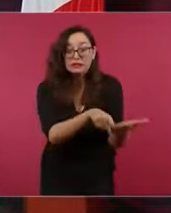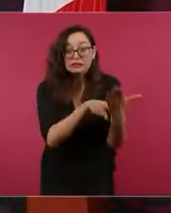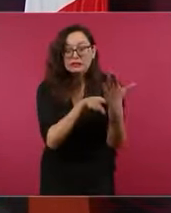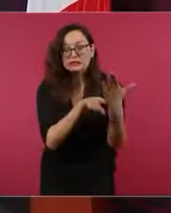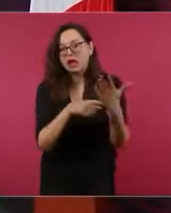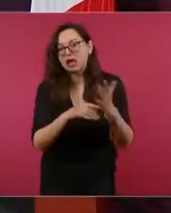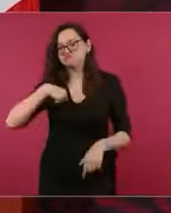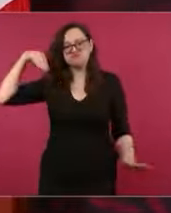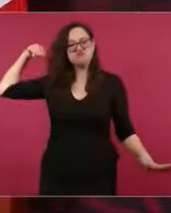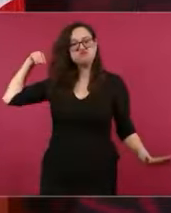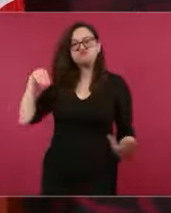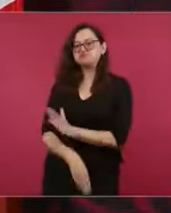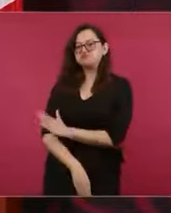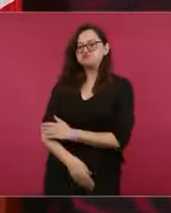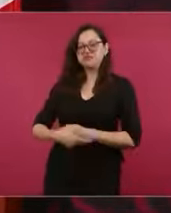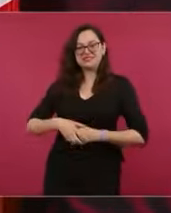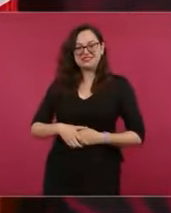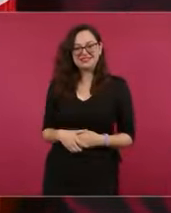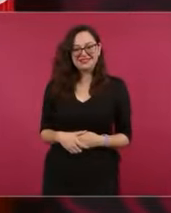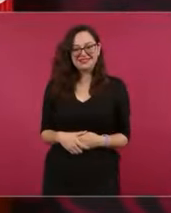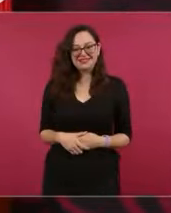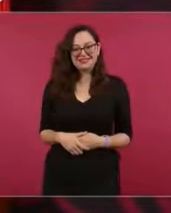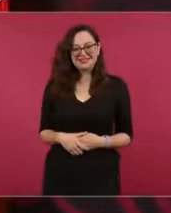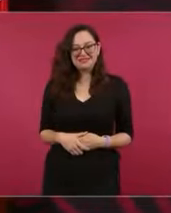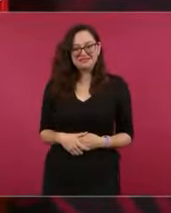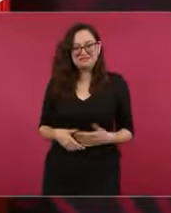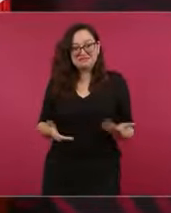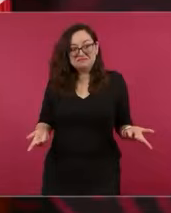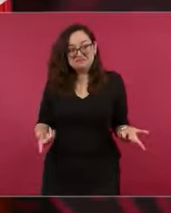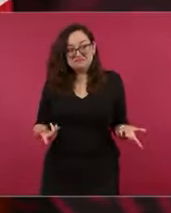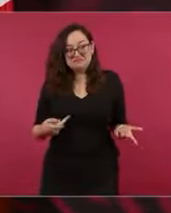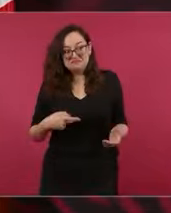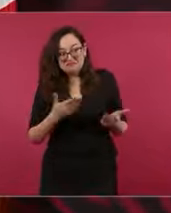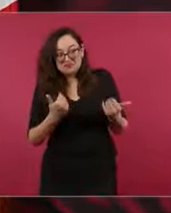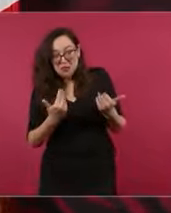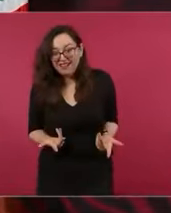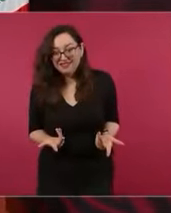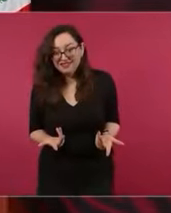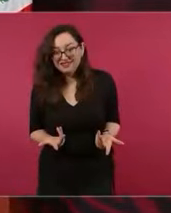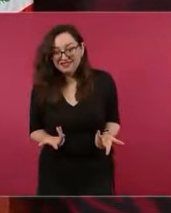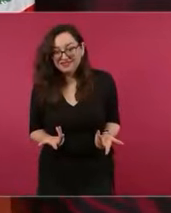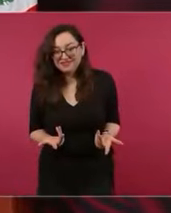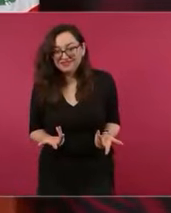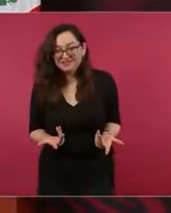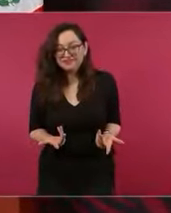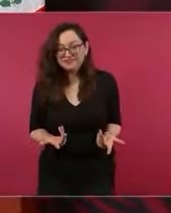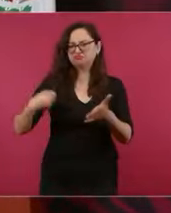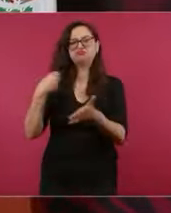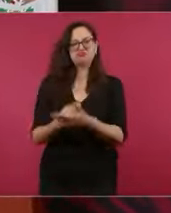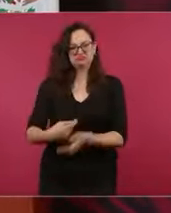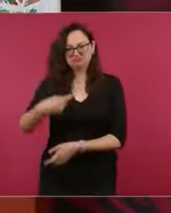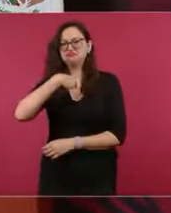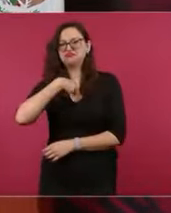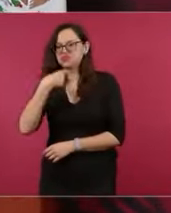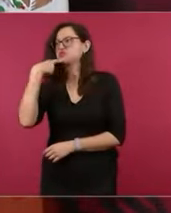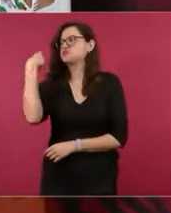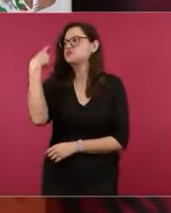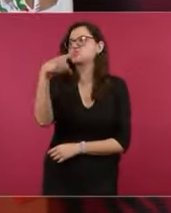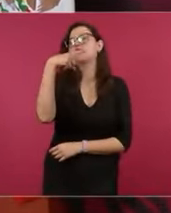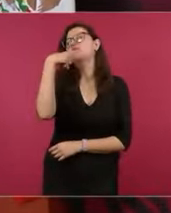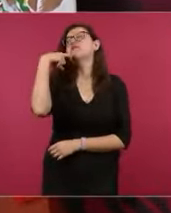sido opositor y he denunciado muy fuerte, con pruebas, y